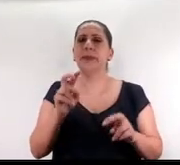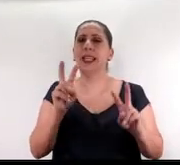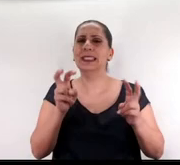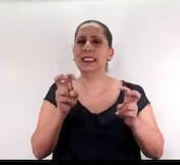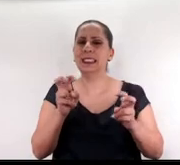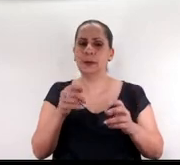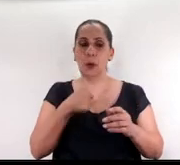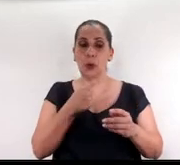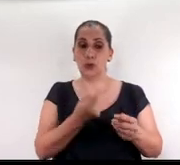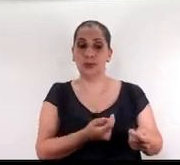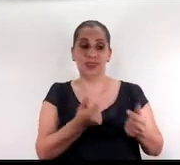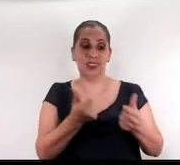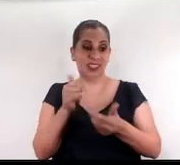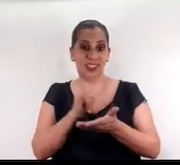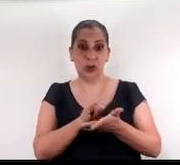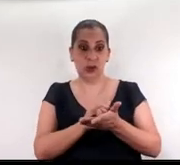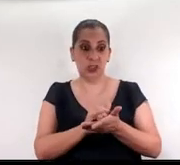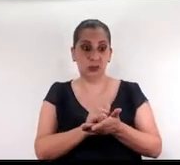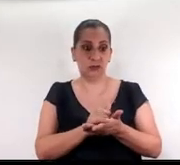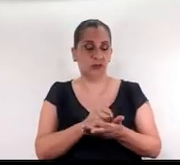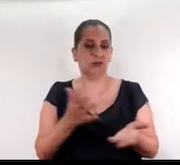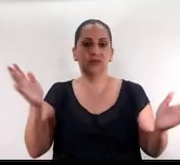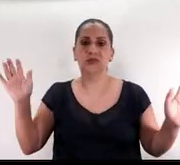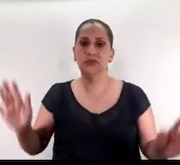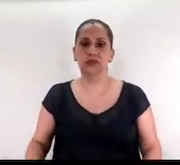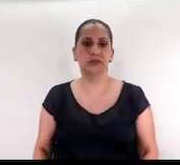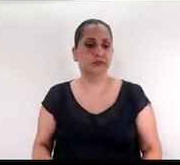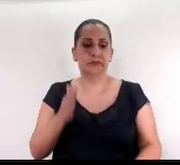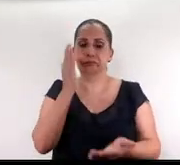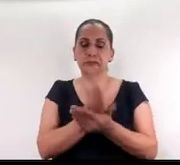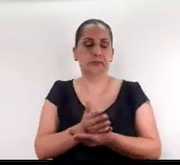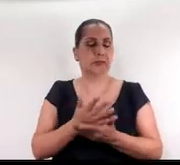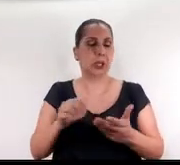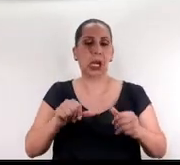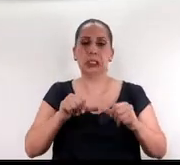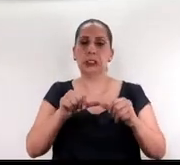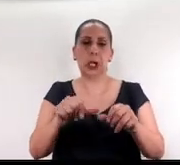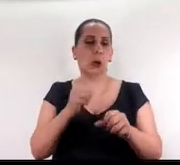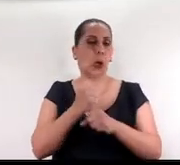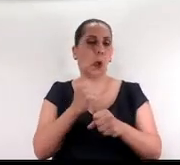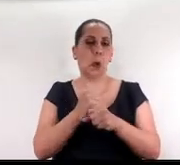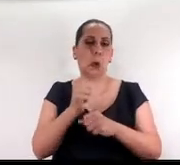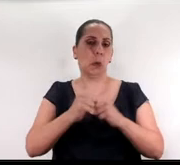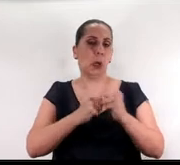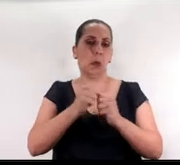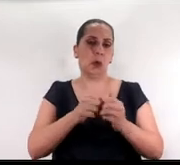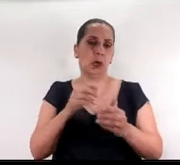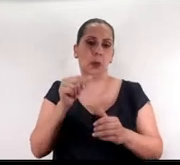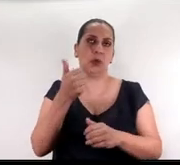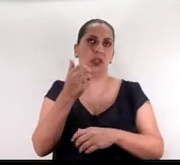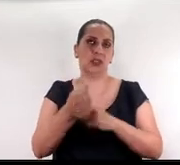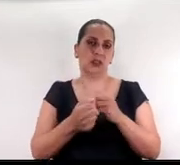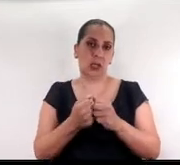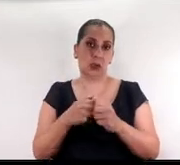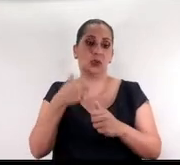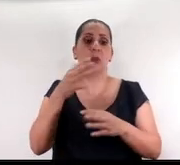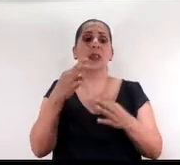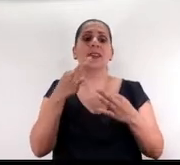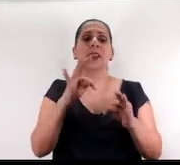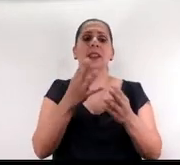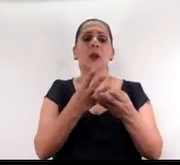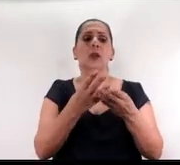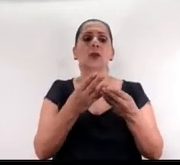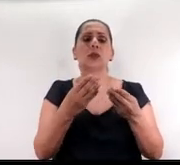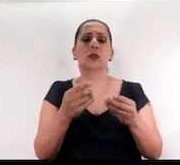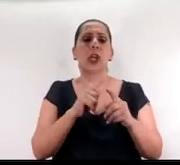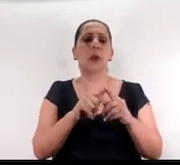al quitarle eso, paralizaron la concesión de obra pública por más de 10 años. Después quisieron corregirlo, pero con un sistema